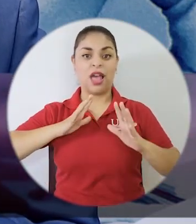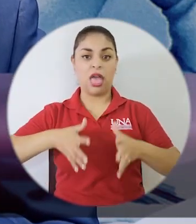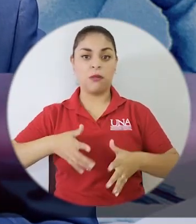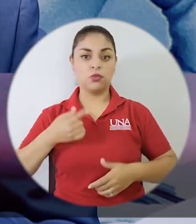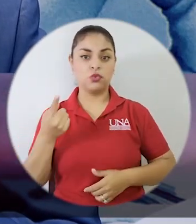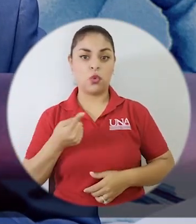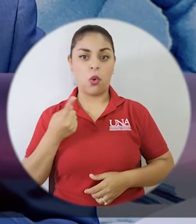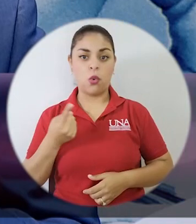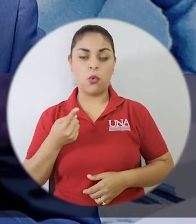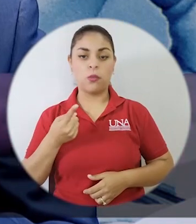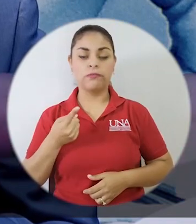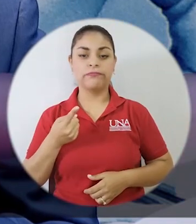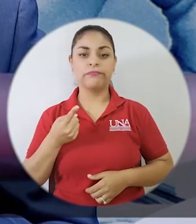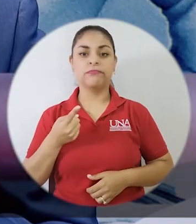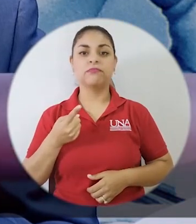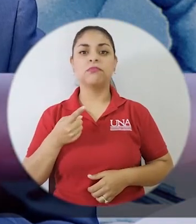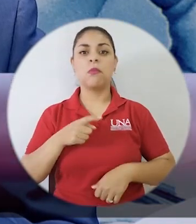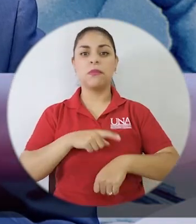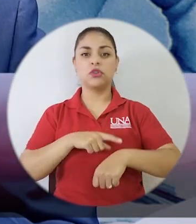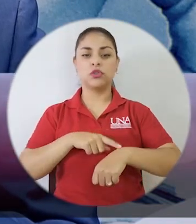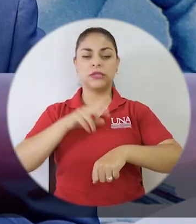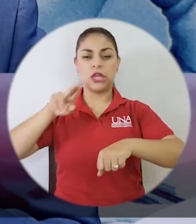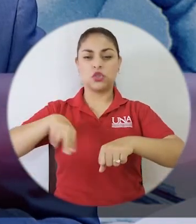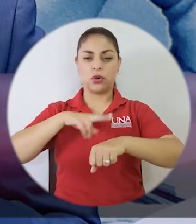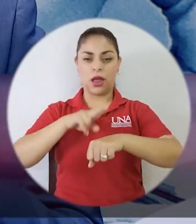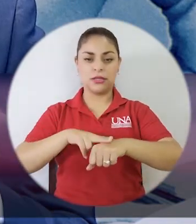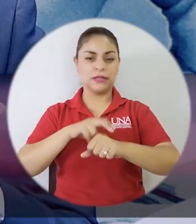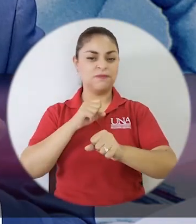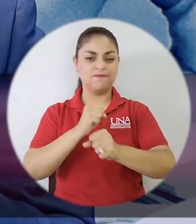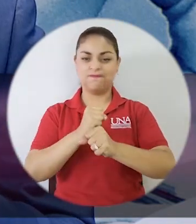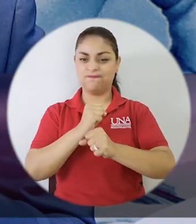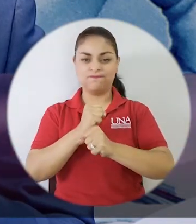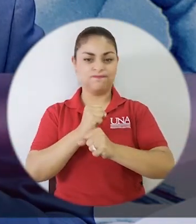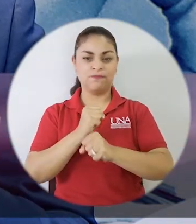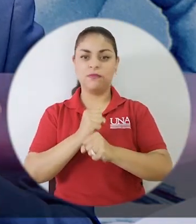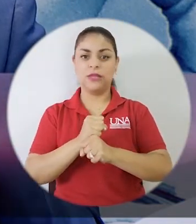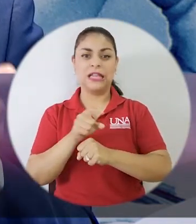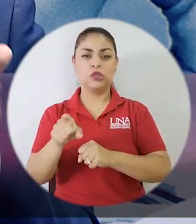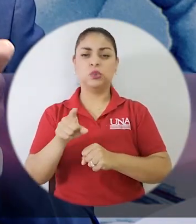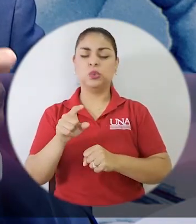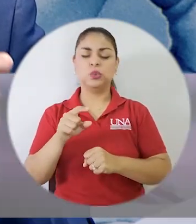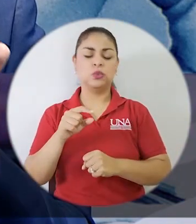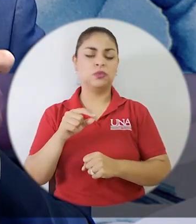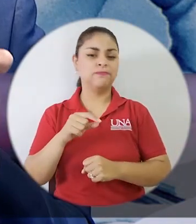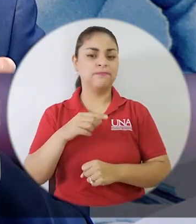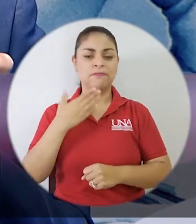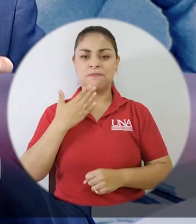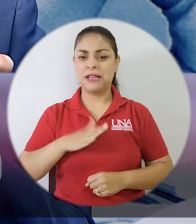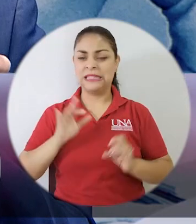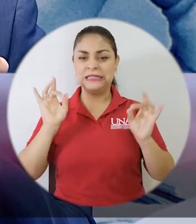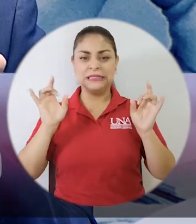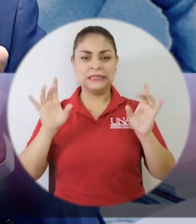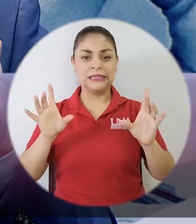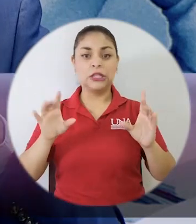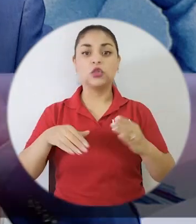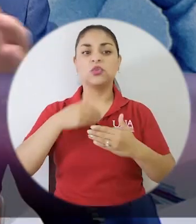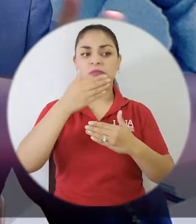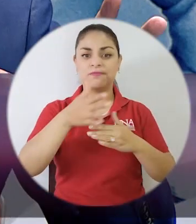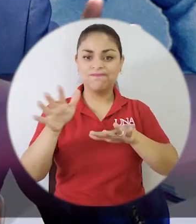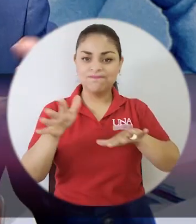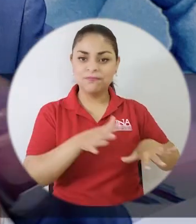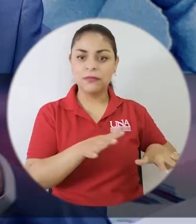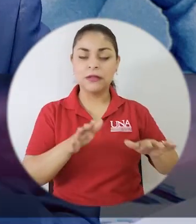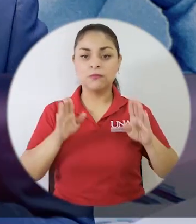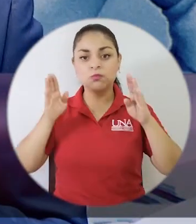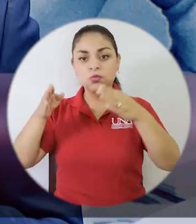quedamos solo en los promedios nacionales de desempleo, que ya son alarmantes, cuando desagregamos esos promedios nacionales, vamos